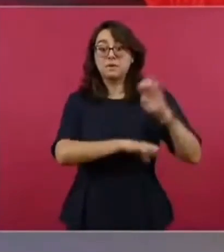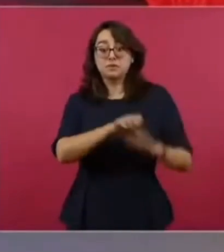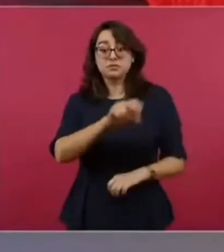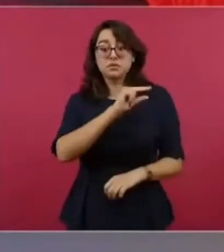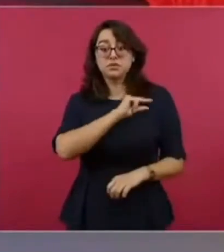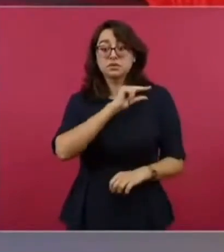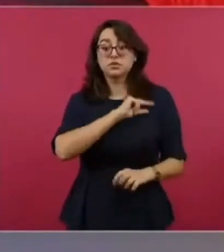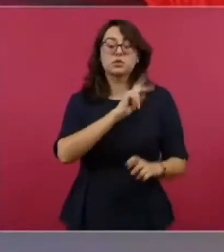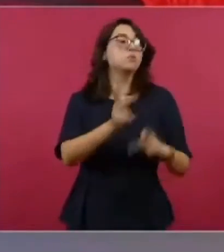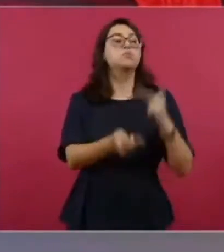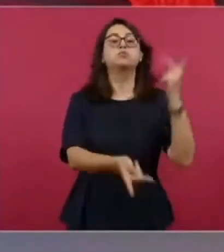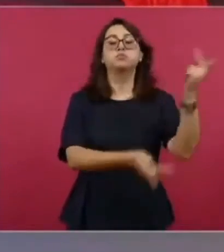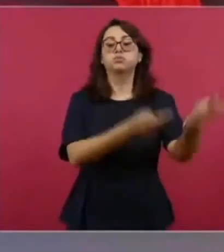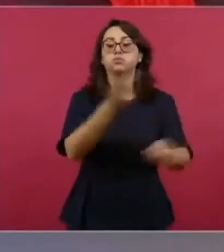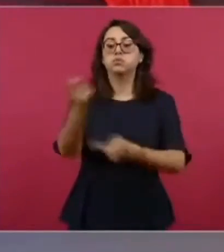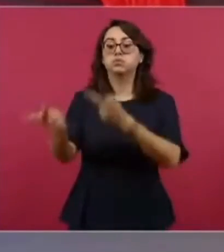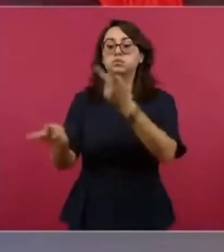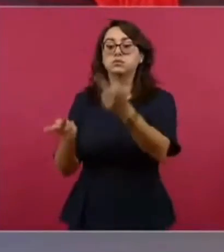PAN, PRI, PRD,